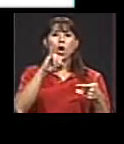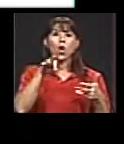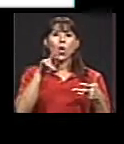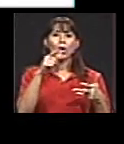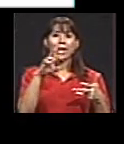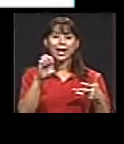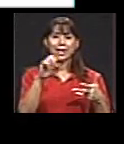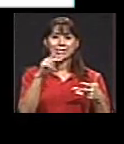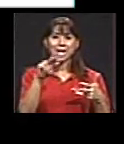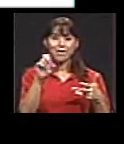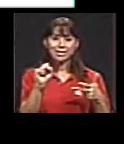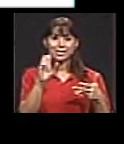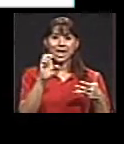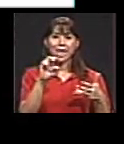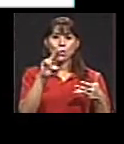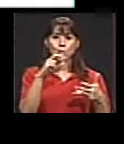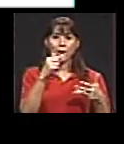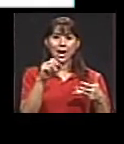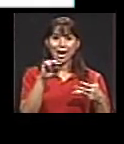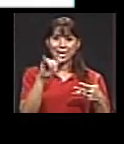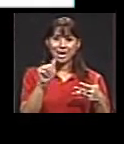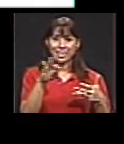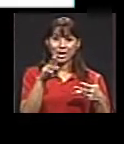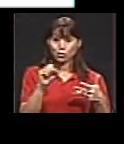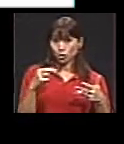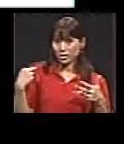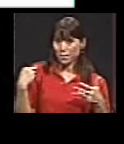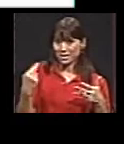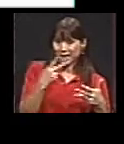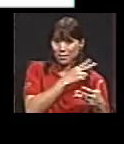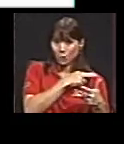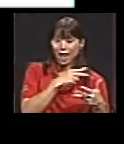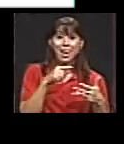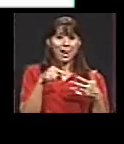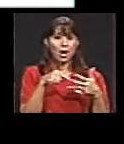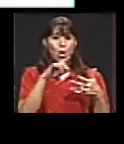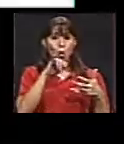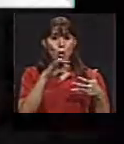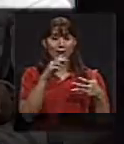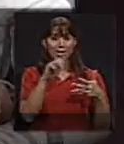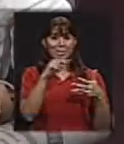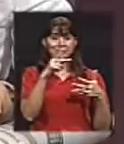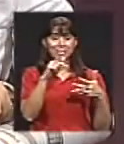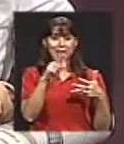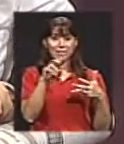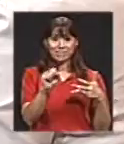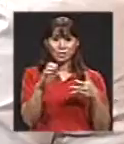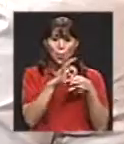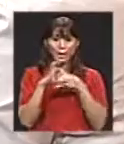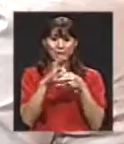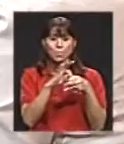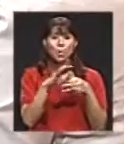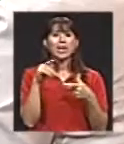representante patronal verdad de las cámaras jorge chávez del sector cooperativo y édgar cabezas donde